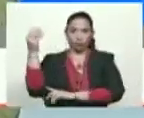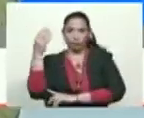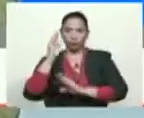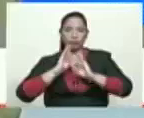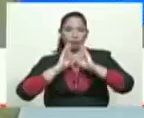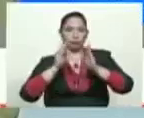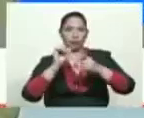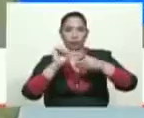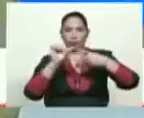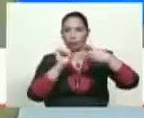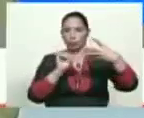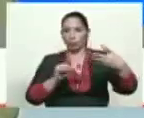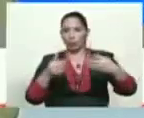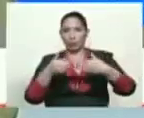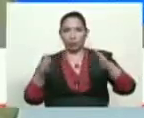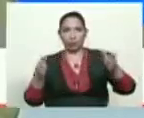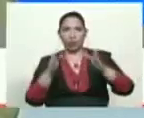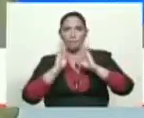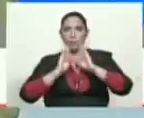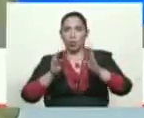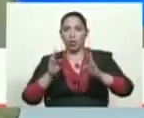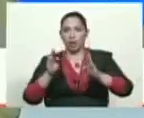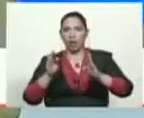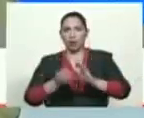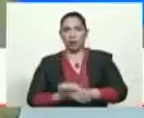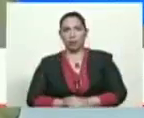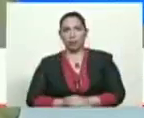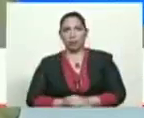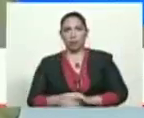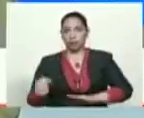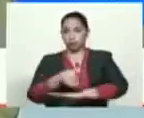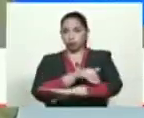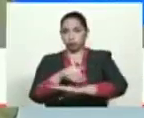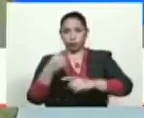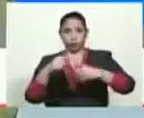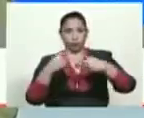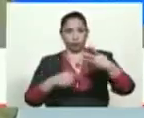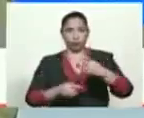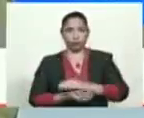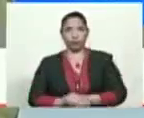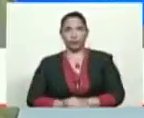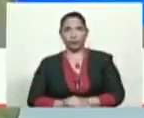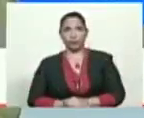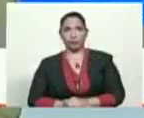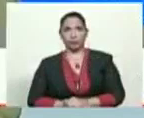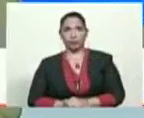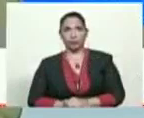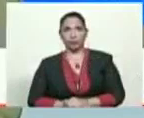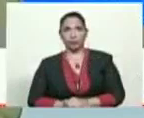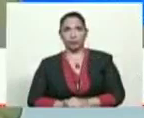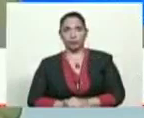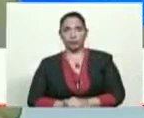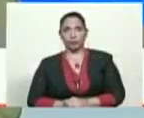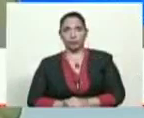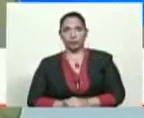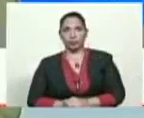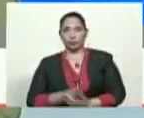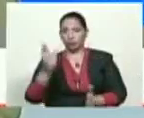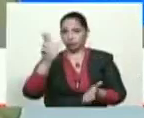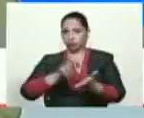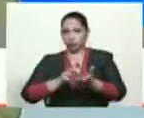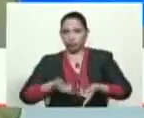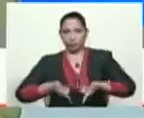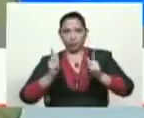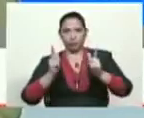áreas del espacio público bulevares avenidas calles sectores de barrio ha probado